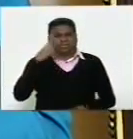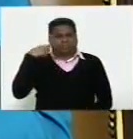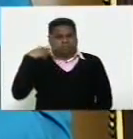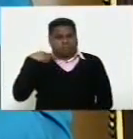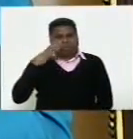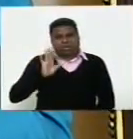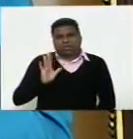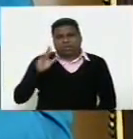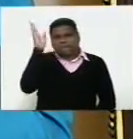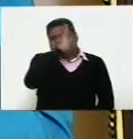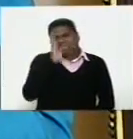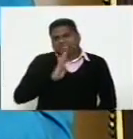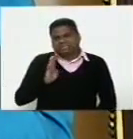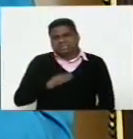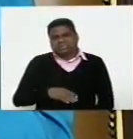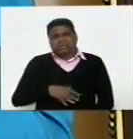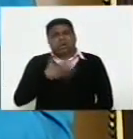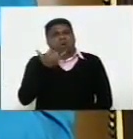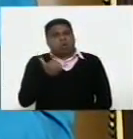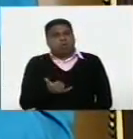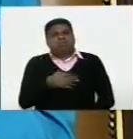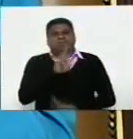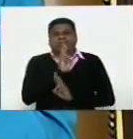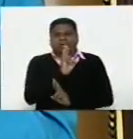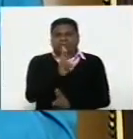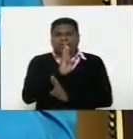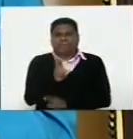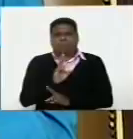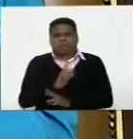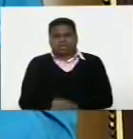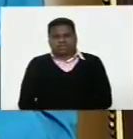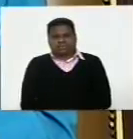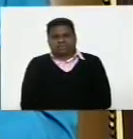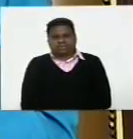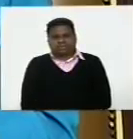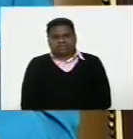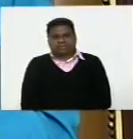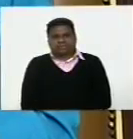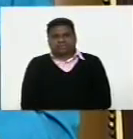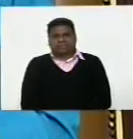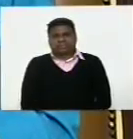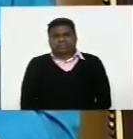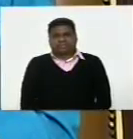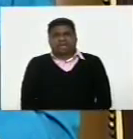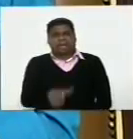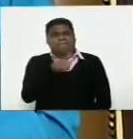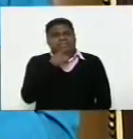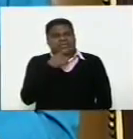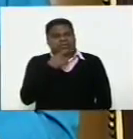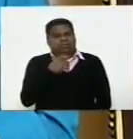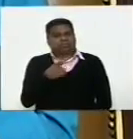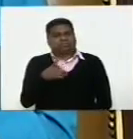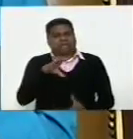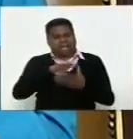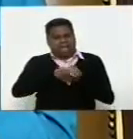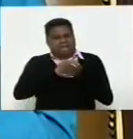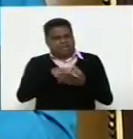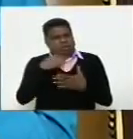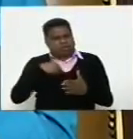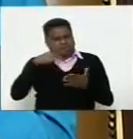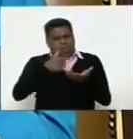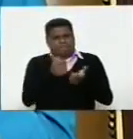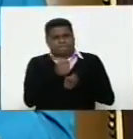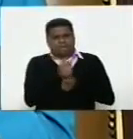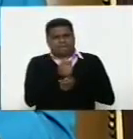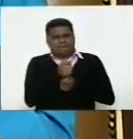Brasil. Por eso, bueno, yo creo que hoy está bien respondida la respuesta de la pregunta de mi amigo legislador. Aquí en Venezuela